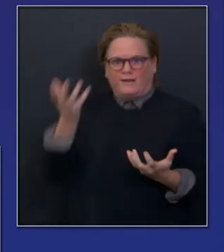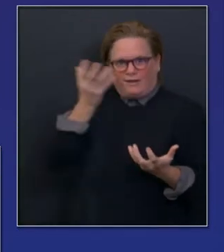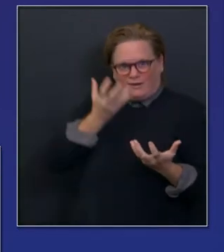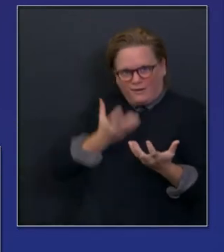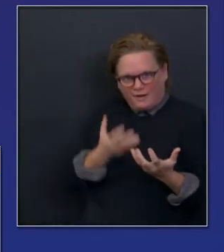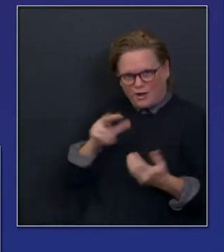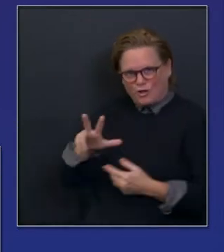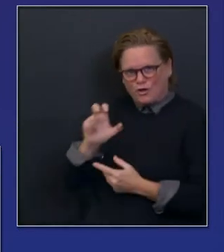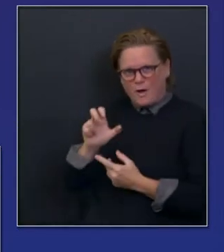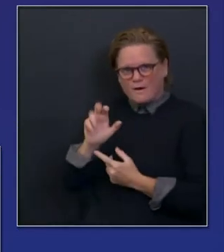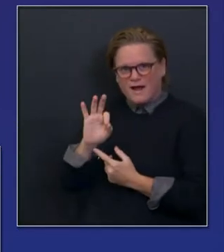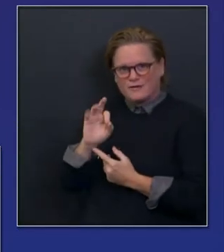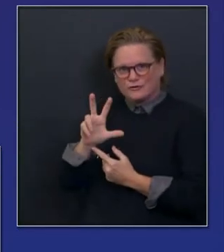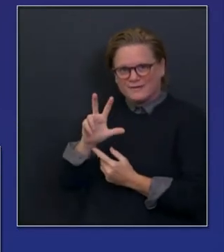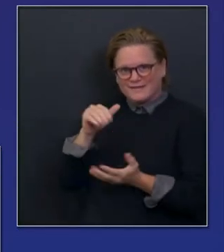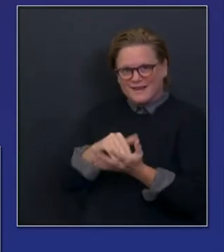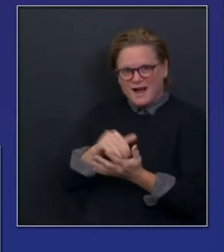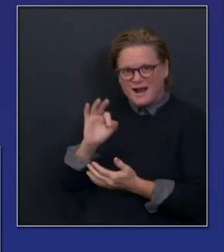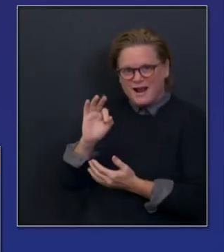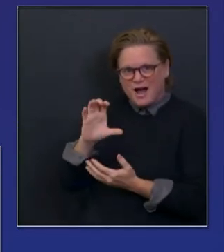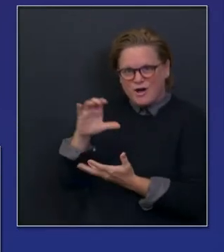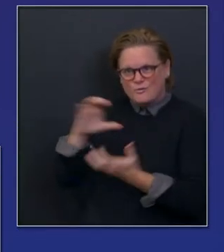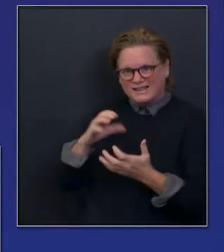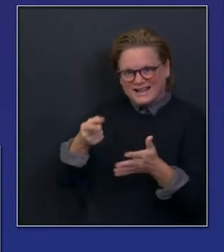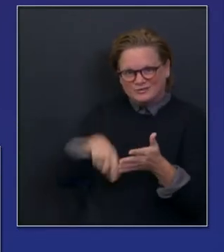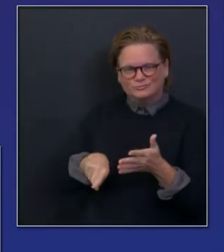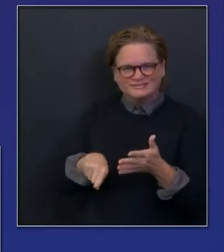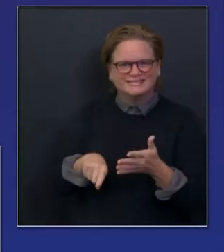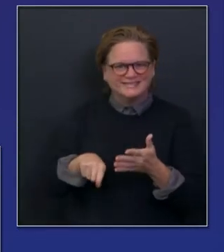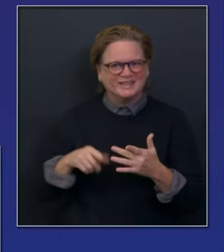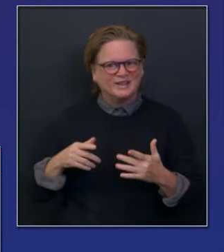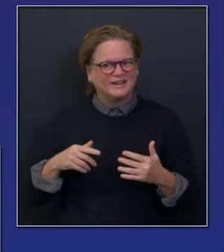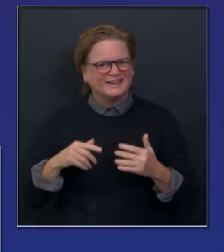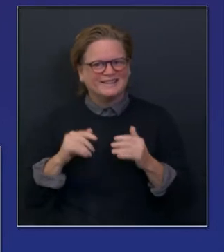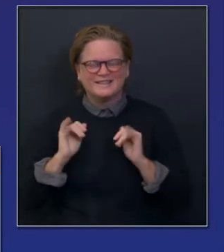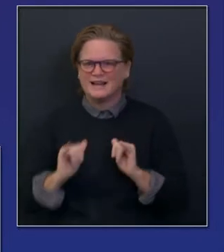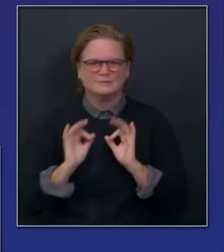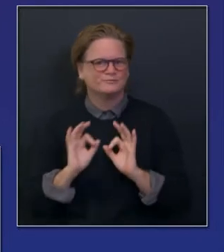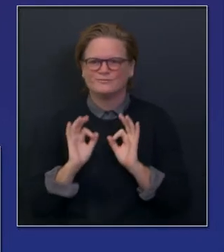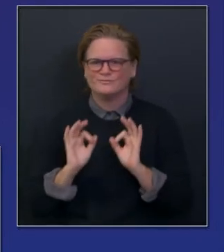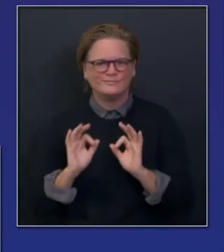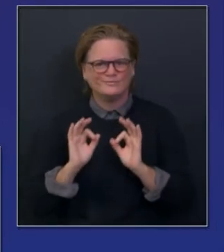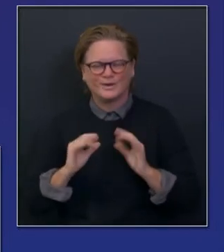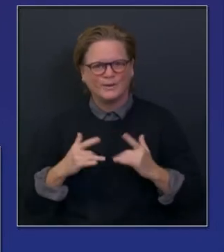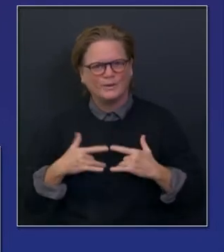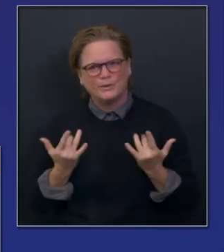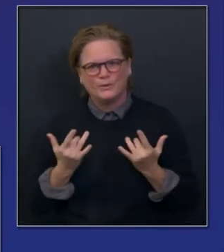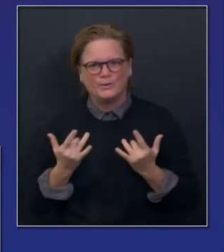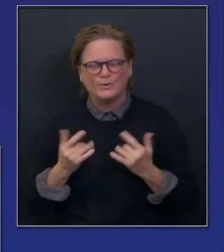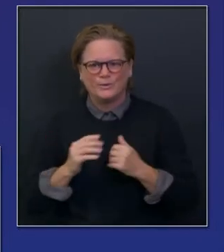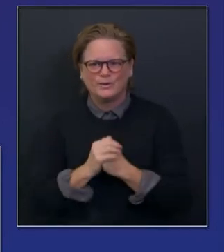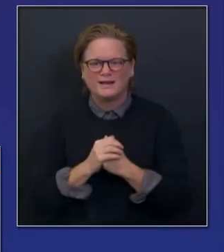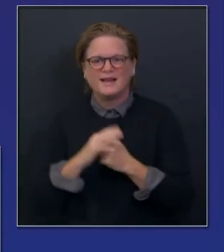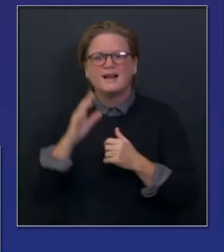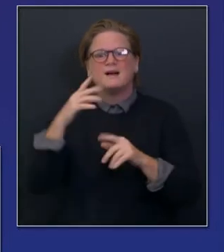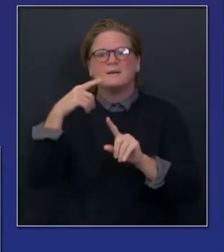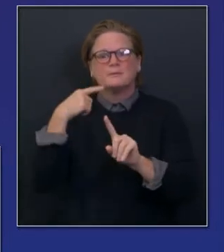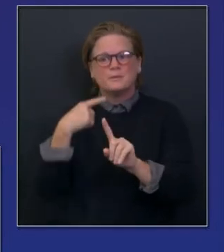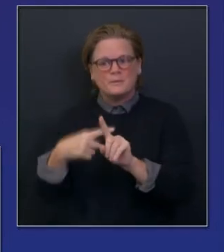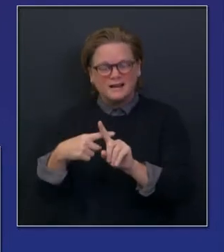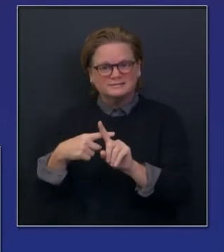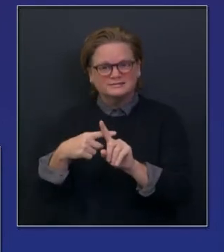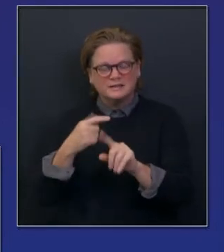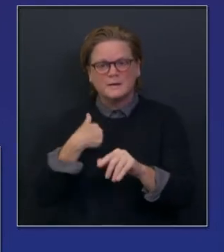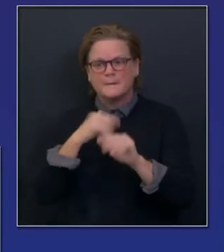393,900 dosis próximamente la semana entrante. Esto, además de lo que ya